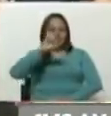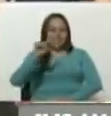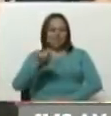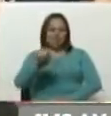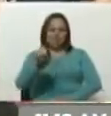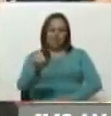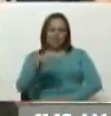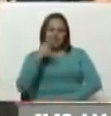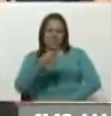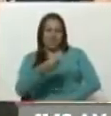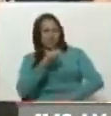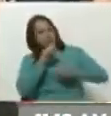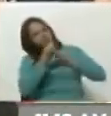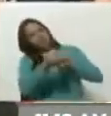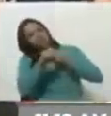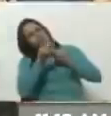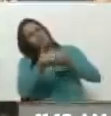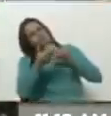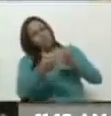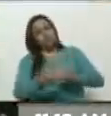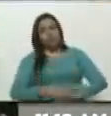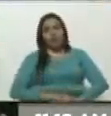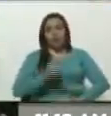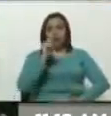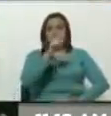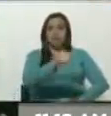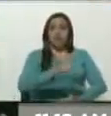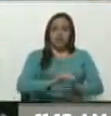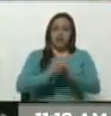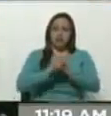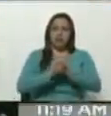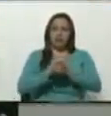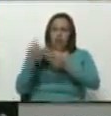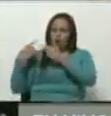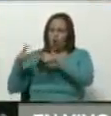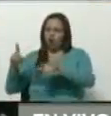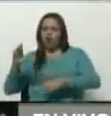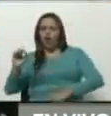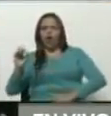que el camarada Ortega, el compa Ortega,